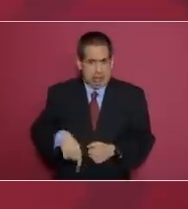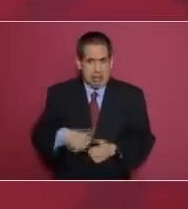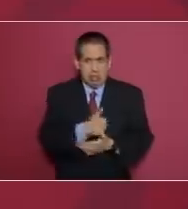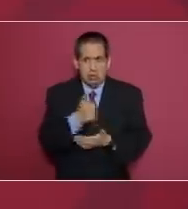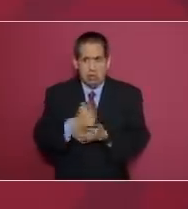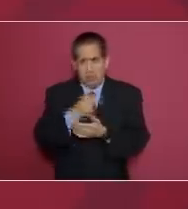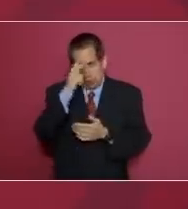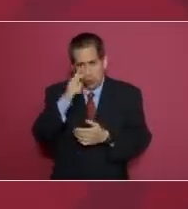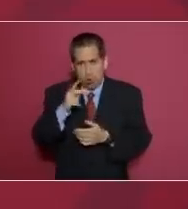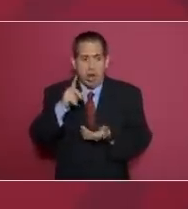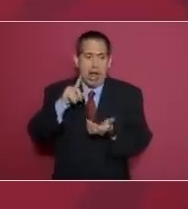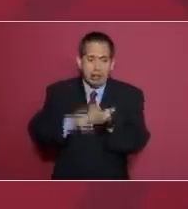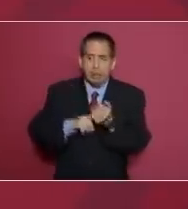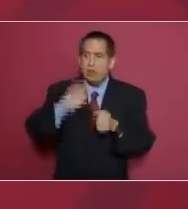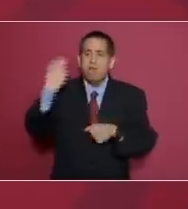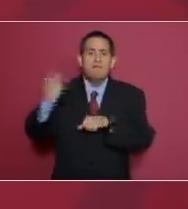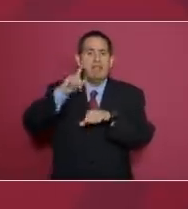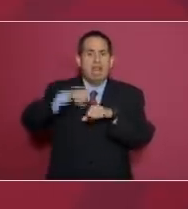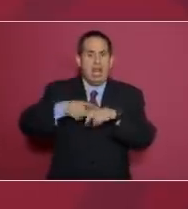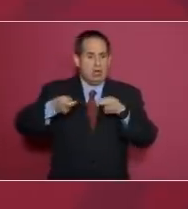está federalizada la educación